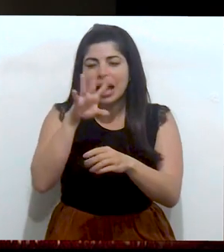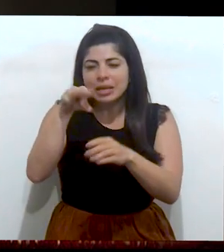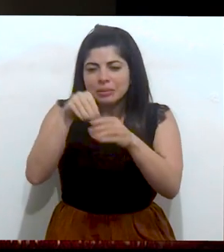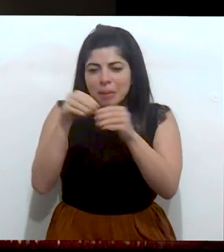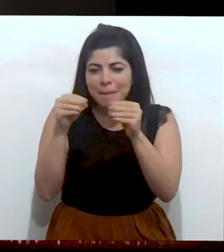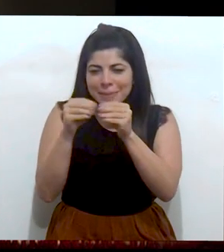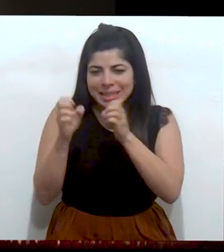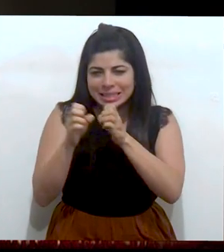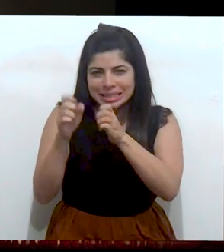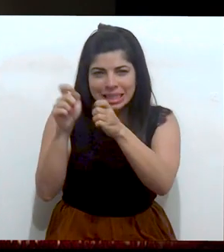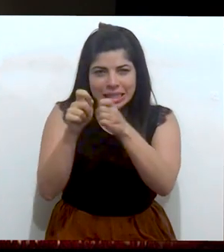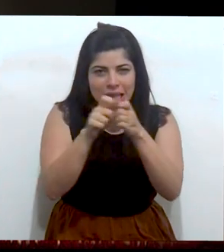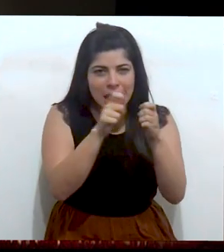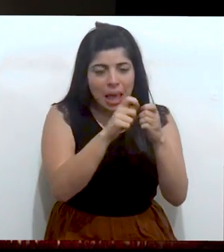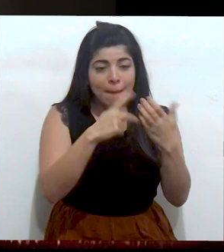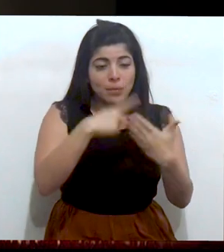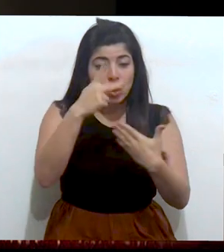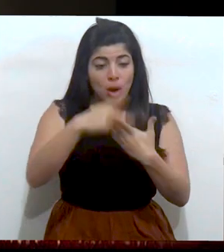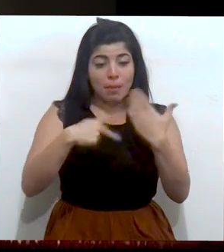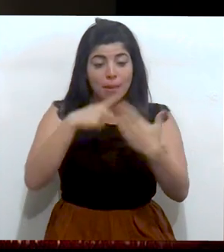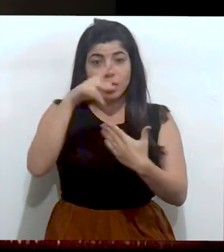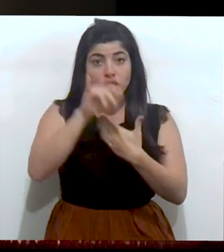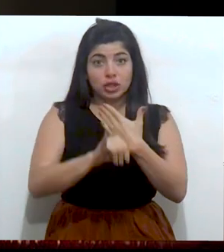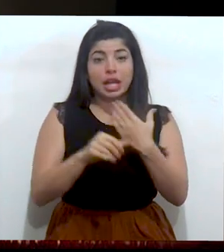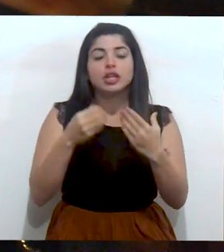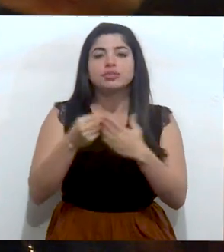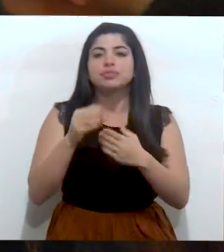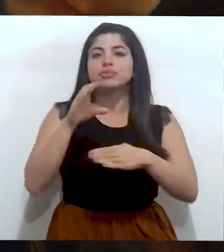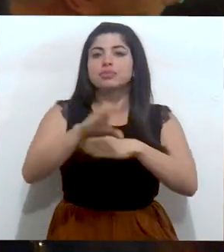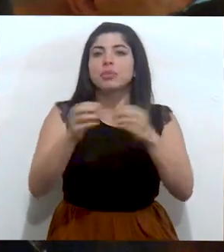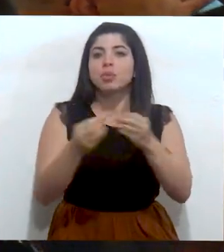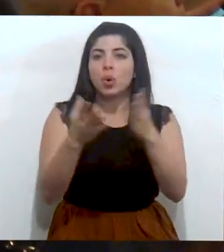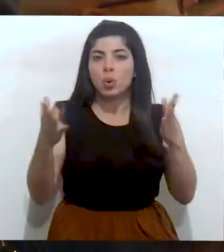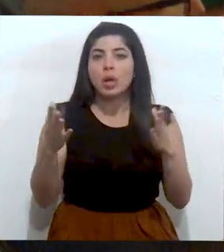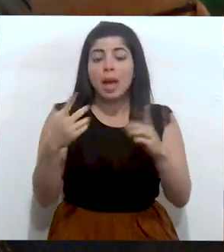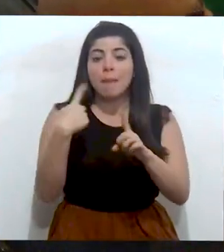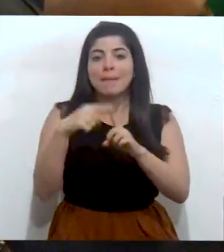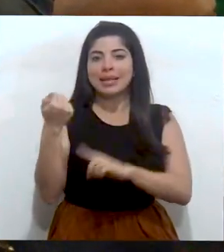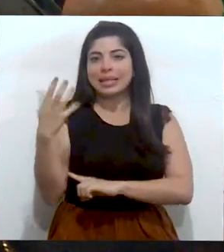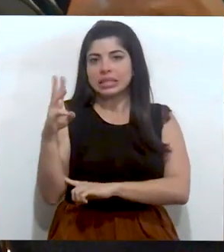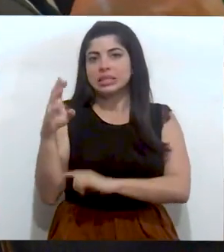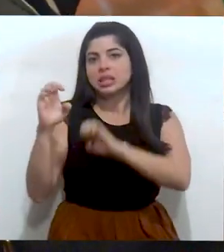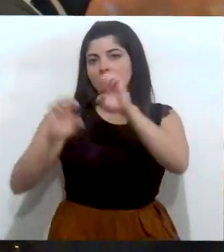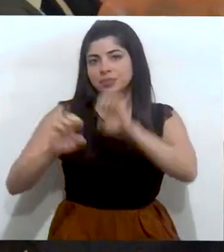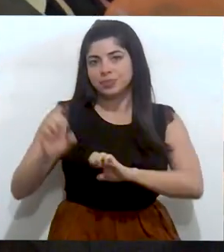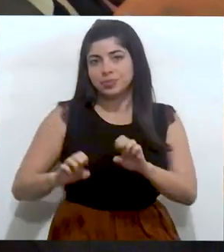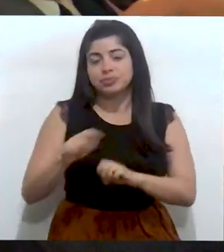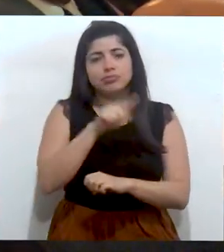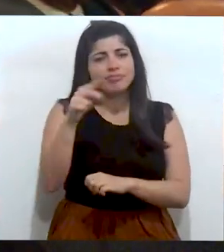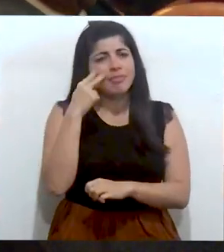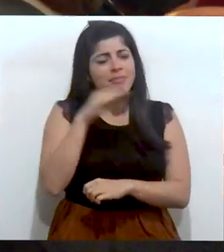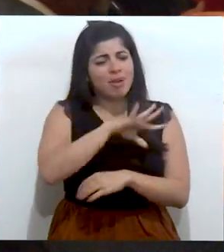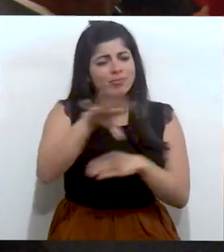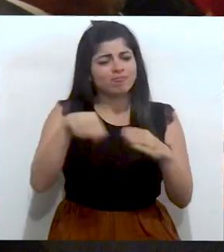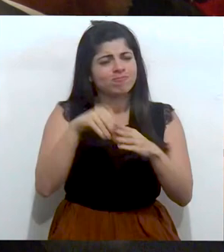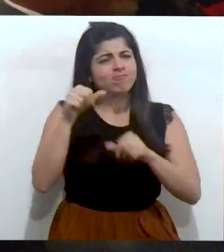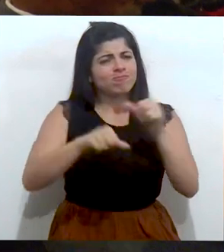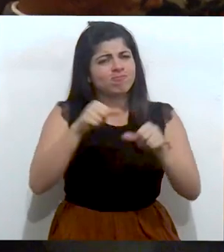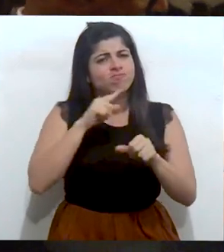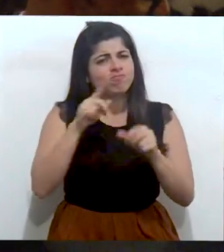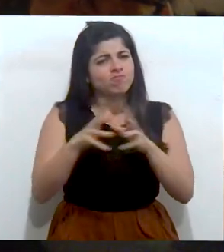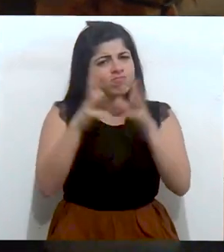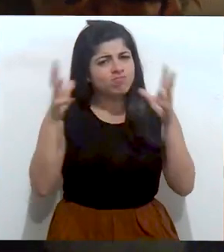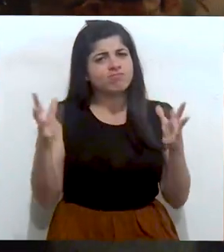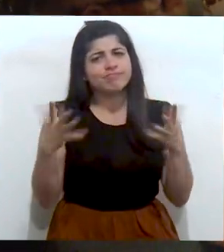estratégicas, programas y proyectos de inversión pública y 16 evaluaciones. Como verán, es un esfuerzo muy